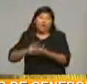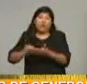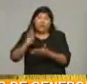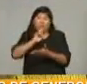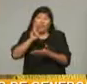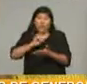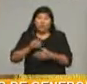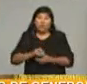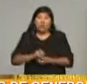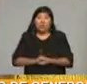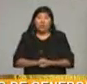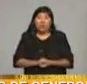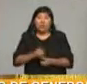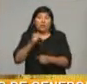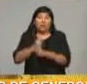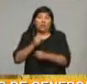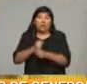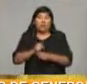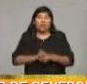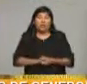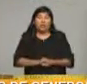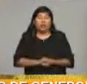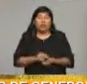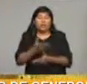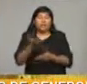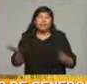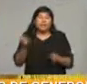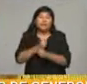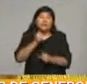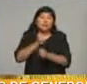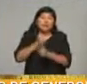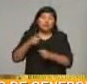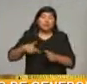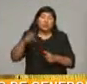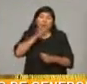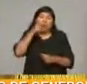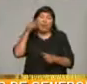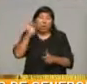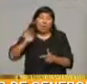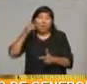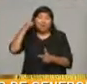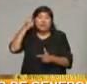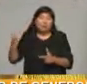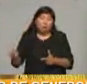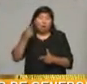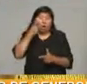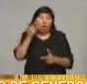trabajadoras sociales y psicólogas ya no digo todo en femenino porque tenemos algunos algunos profesionales